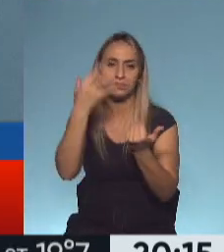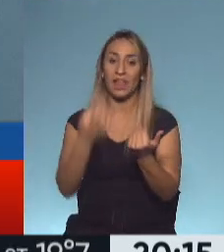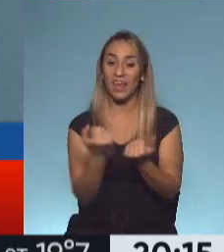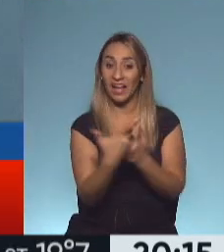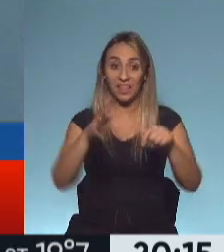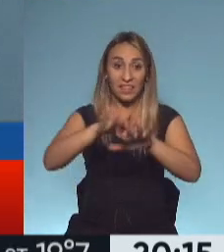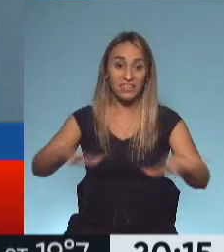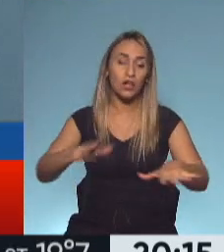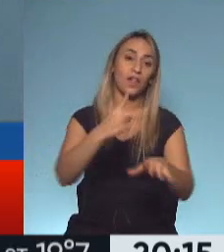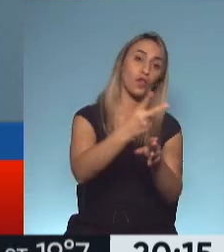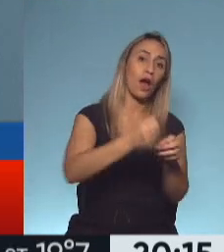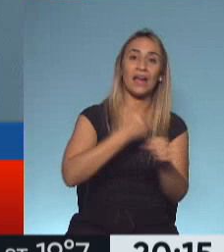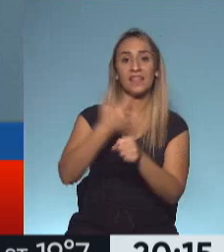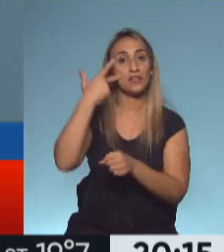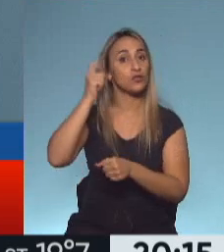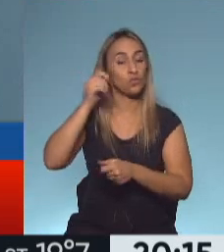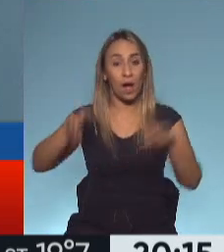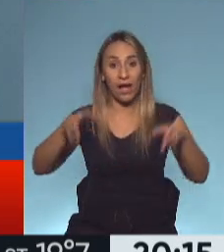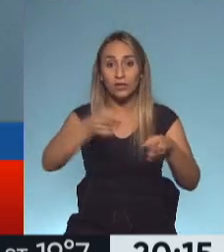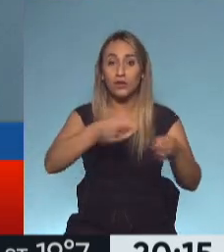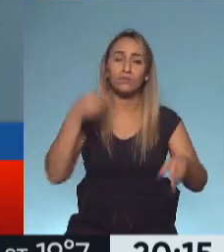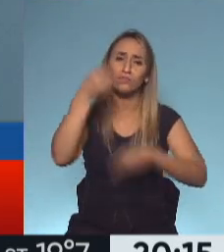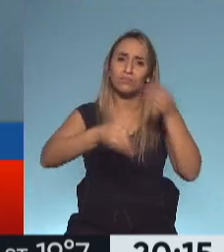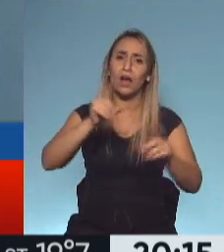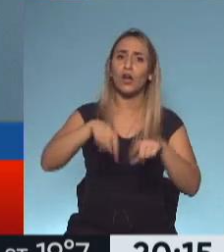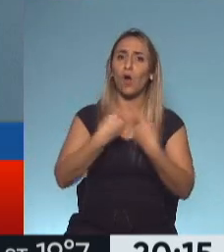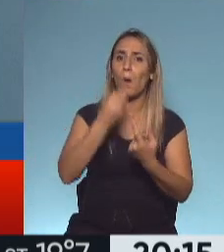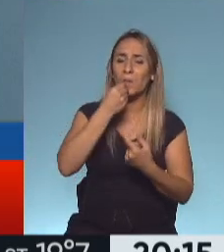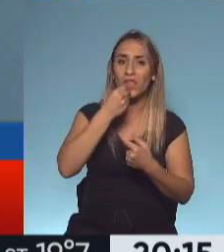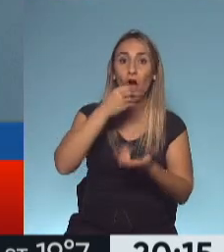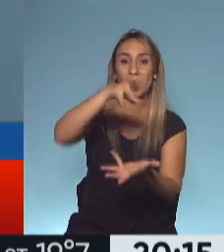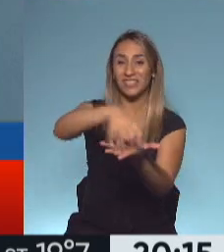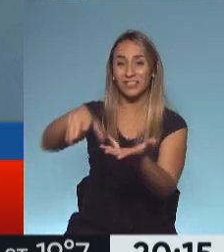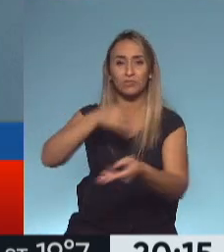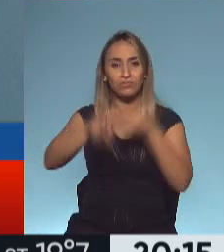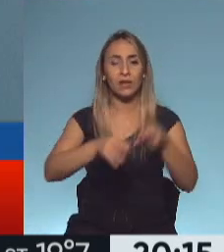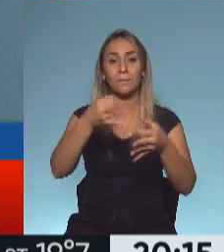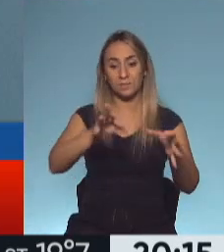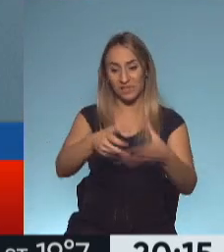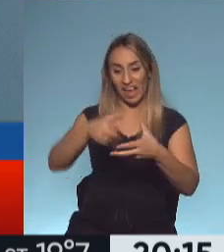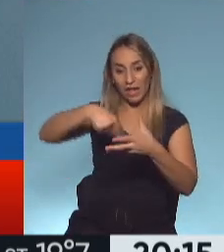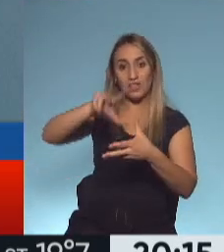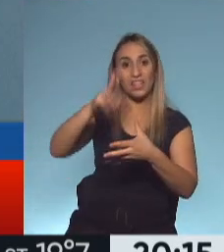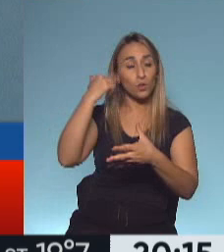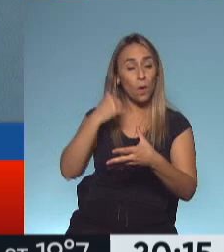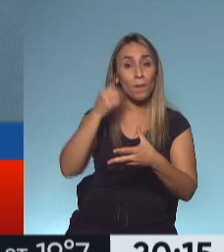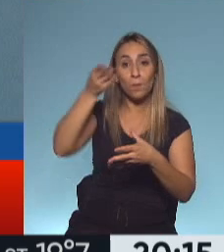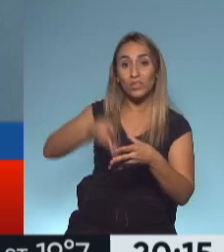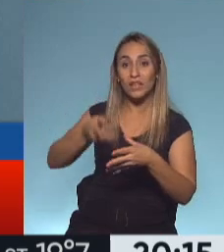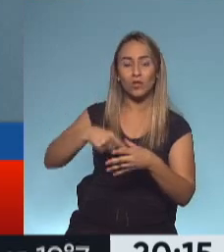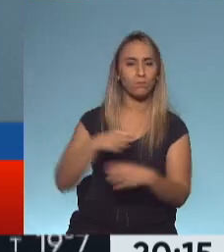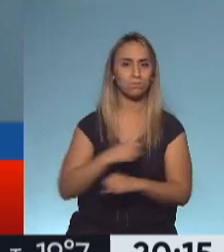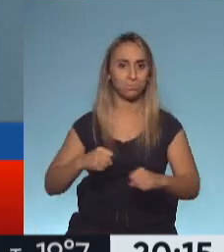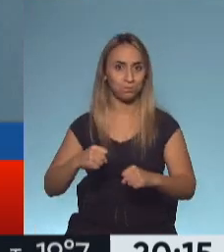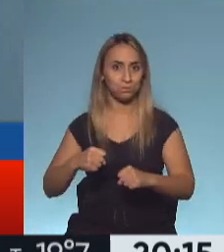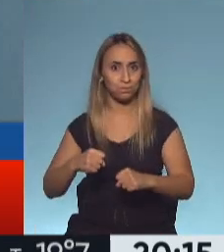y 18 años que se alimentan en comedores y merenderos, el 39% sufría sobrepeso. ¿Cómo,